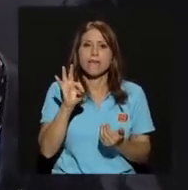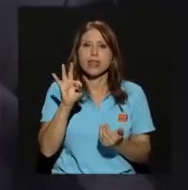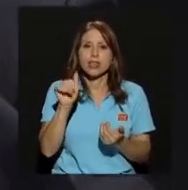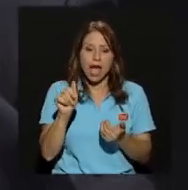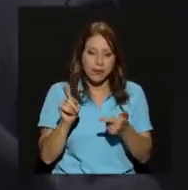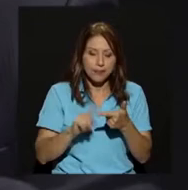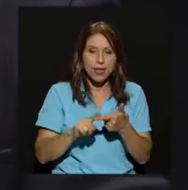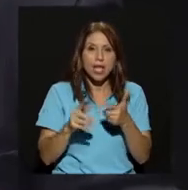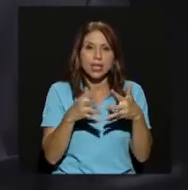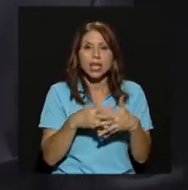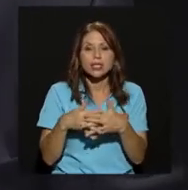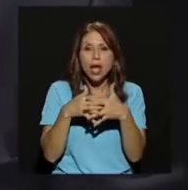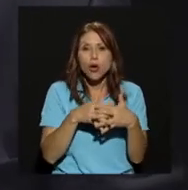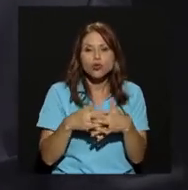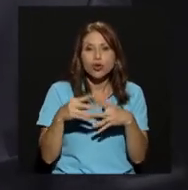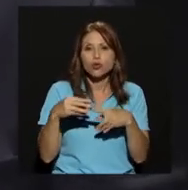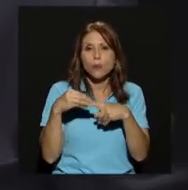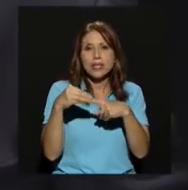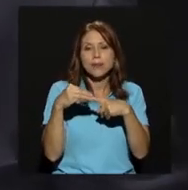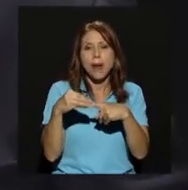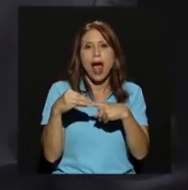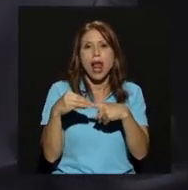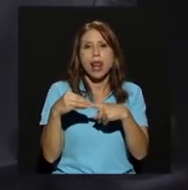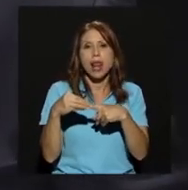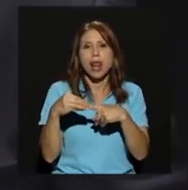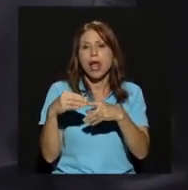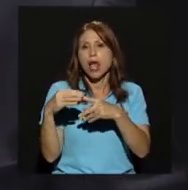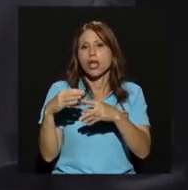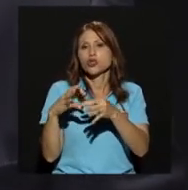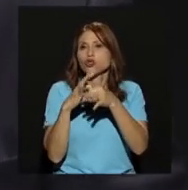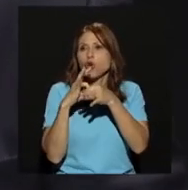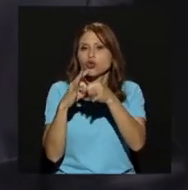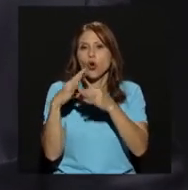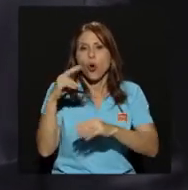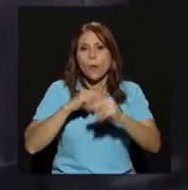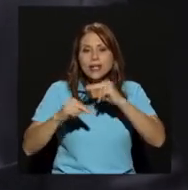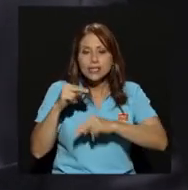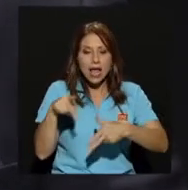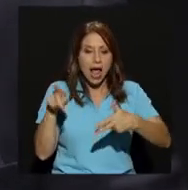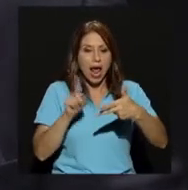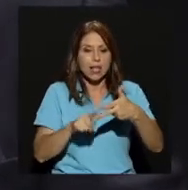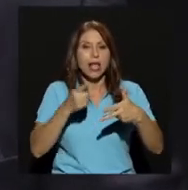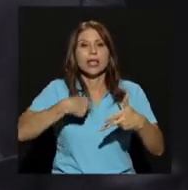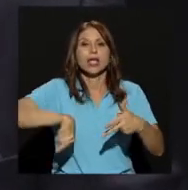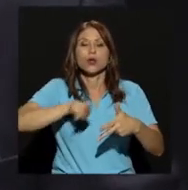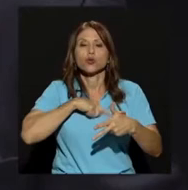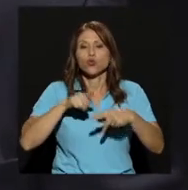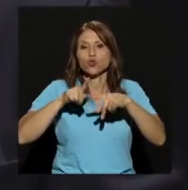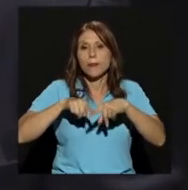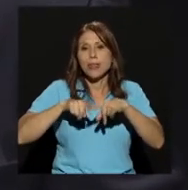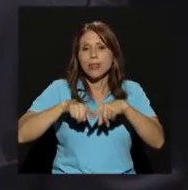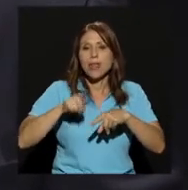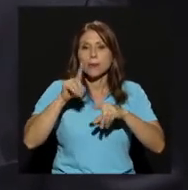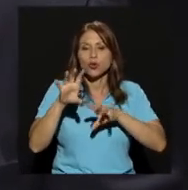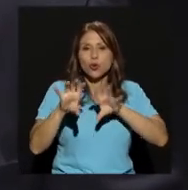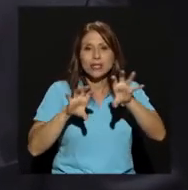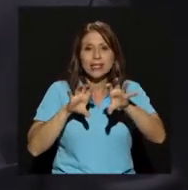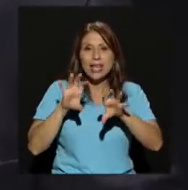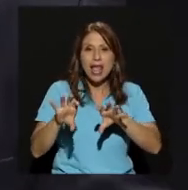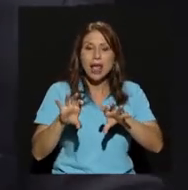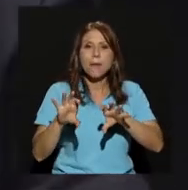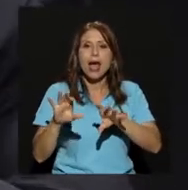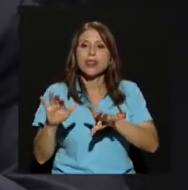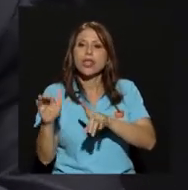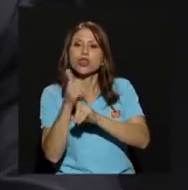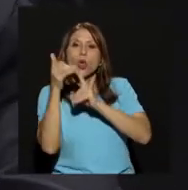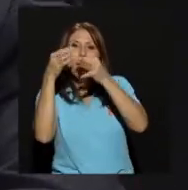que eeuu fuera nuestro principal socio comercial de que estábamos dependiendo de un esquema unilateral y